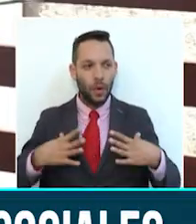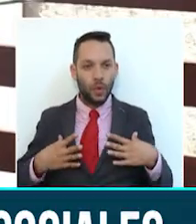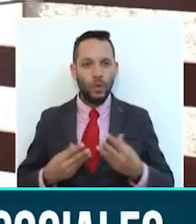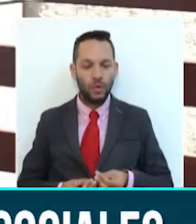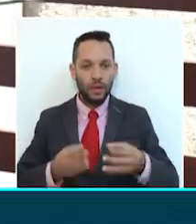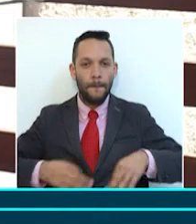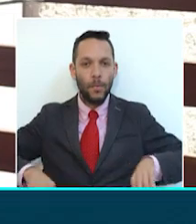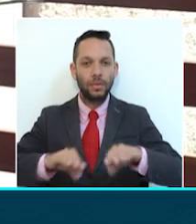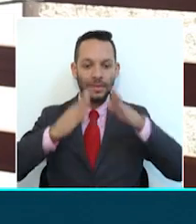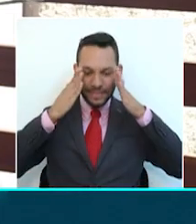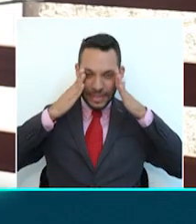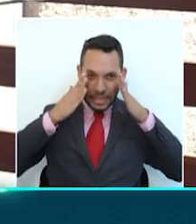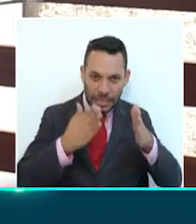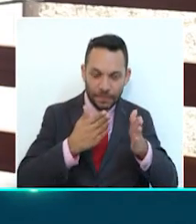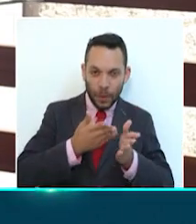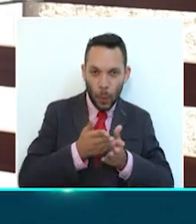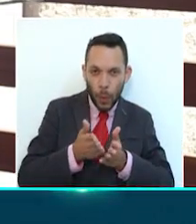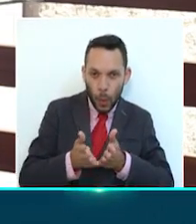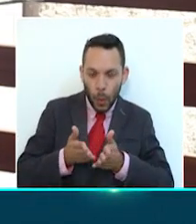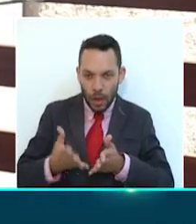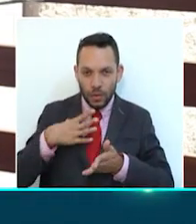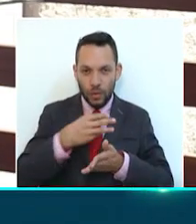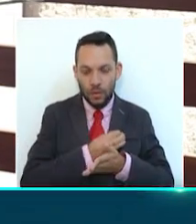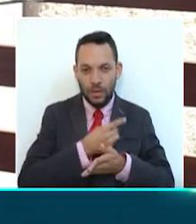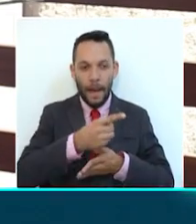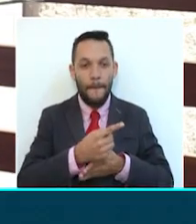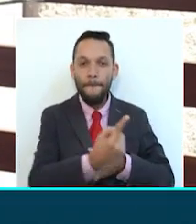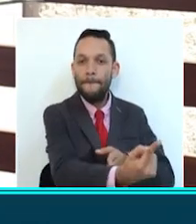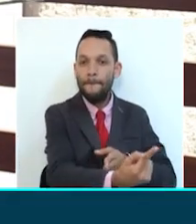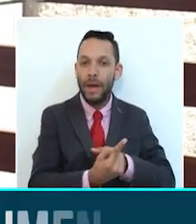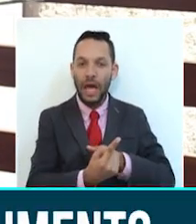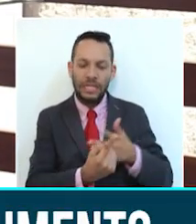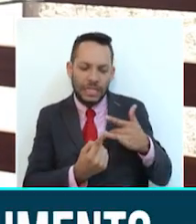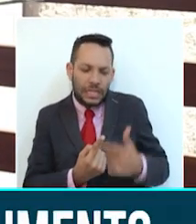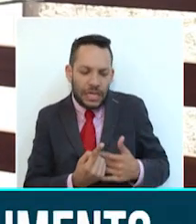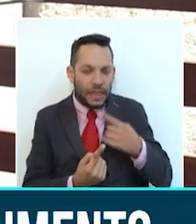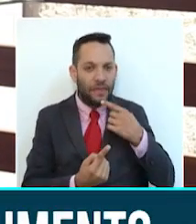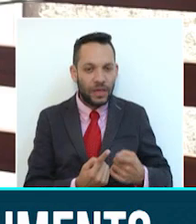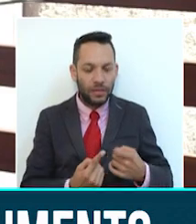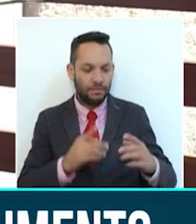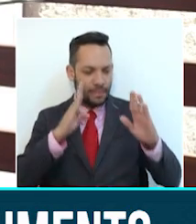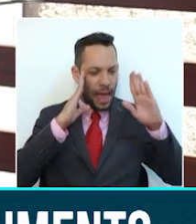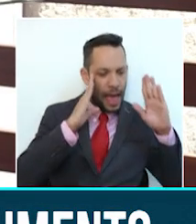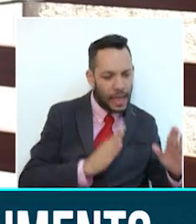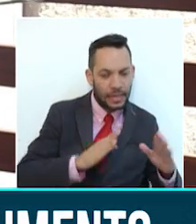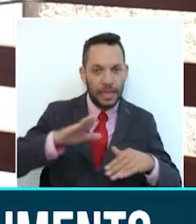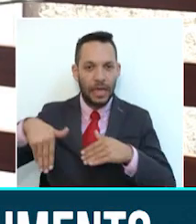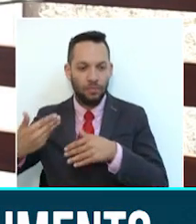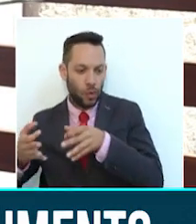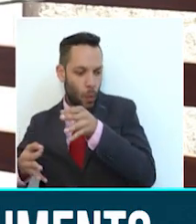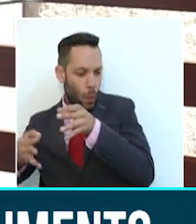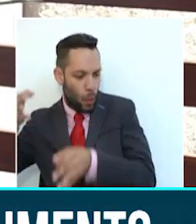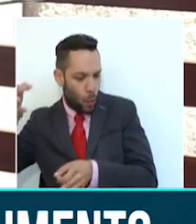ruta ya implementada, establecida internamente para acoger a la víctima desde que sucede el hecho hasta que se obtiene un fallo,